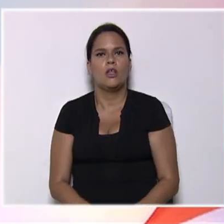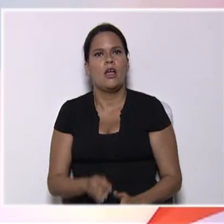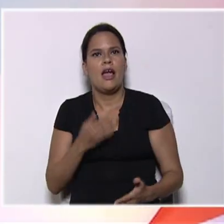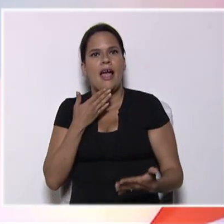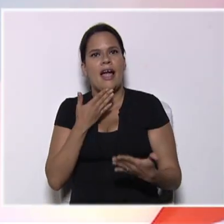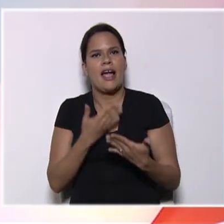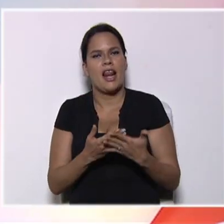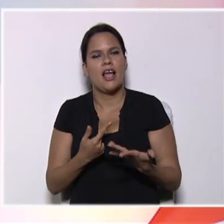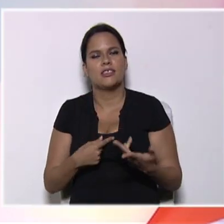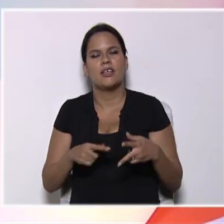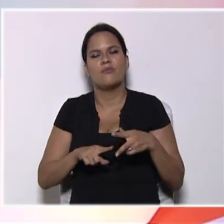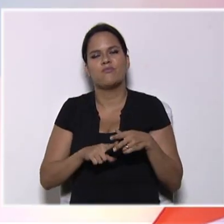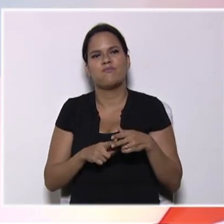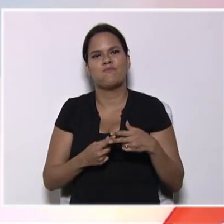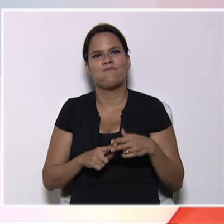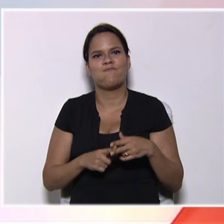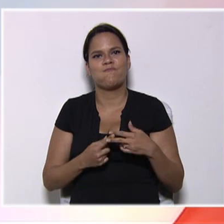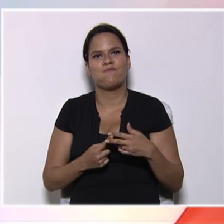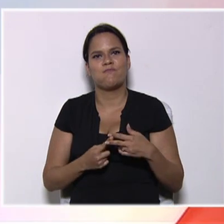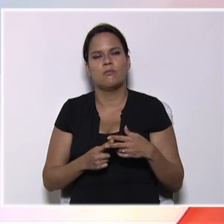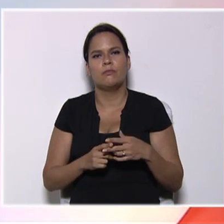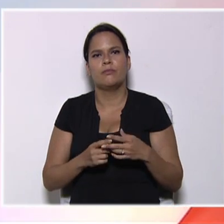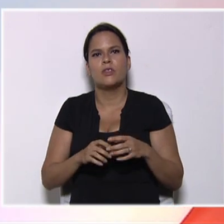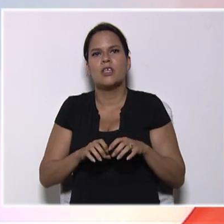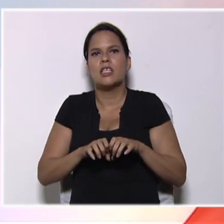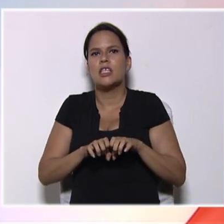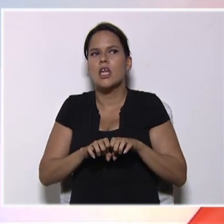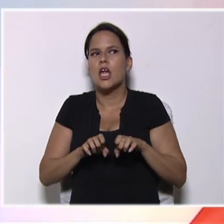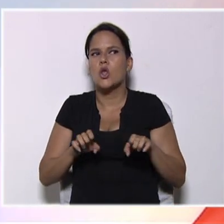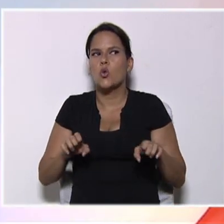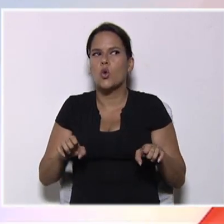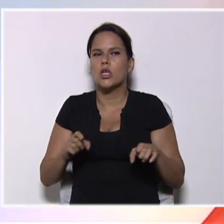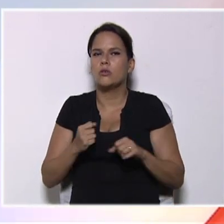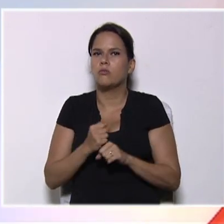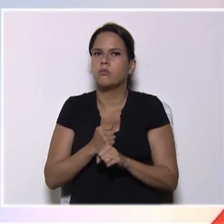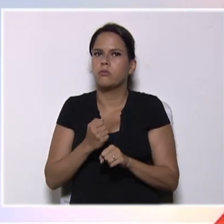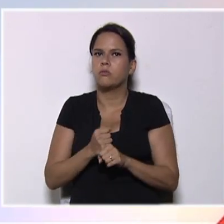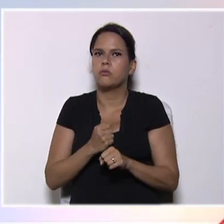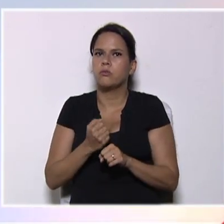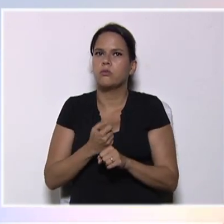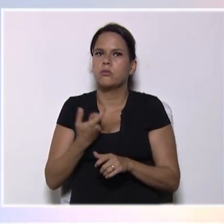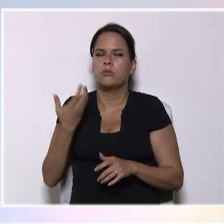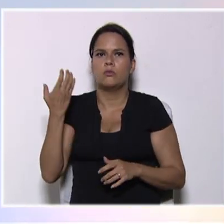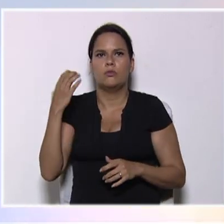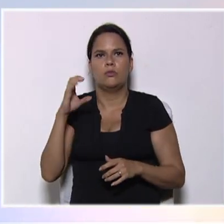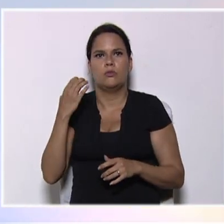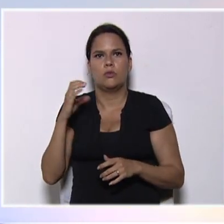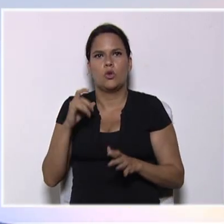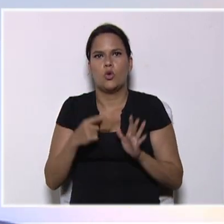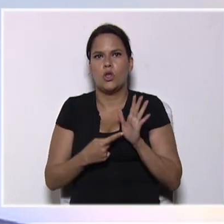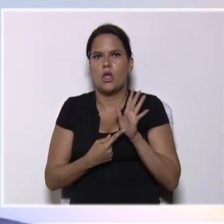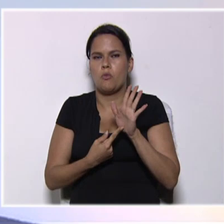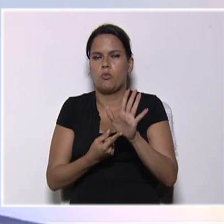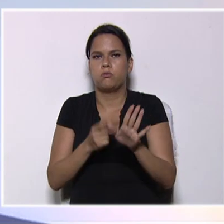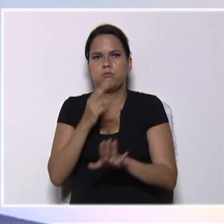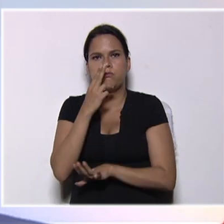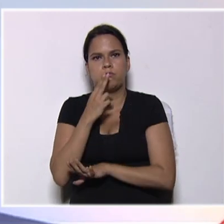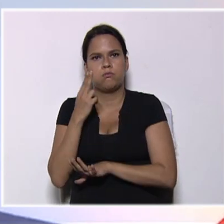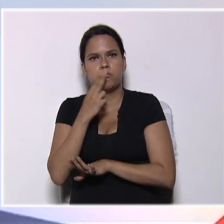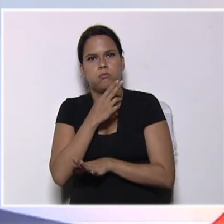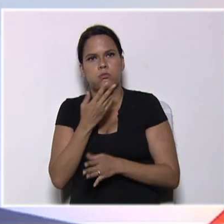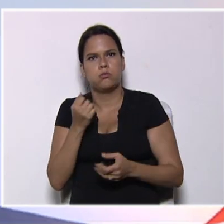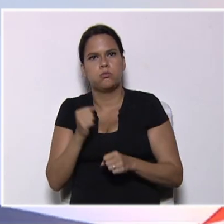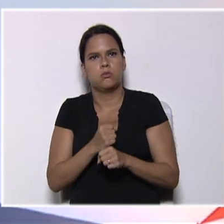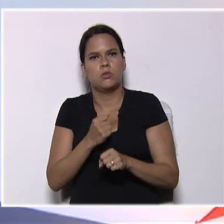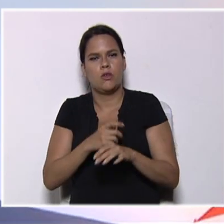Muchísimas gracias al Taller de Educación Laboral Carmen Cecilia Palma del Distrito Capital. Una muestra de ese compromiso, de ese trabajo